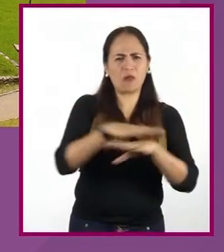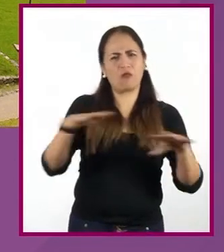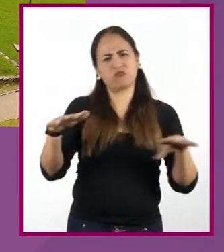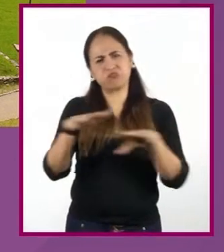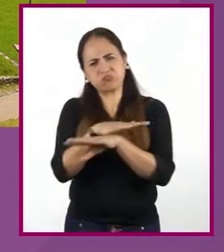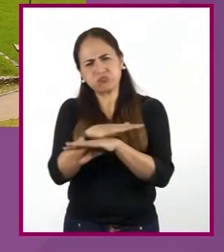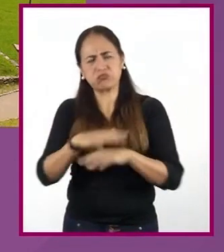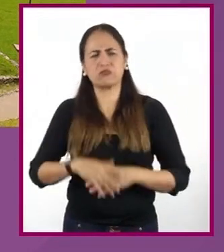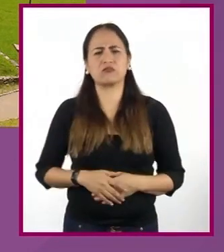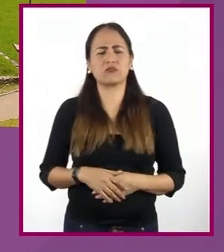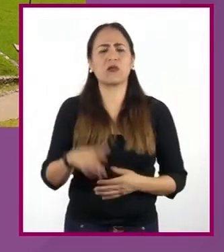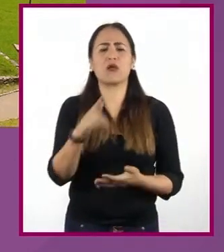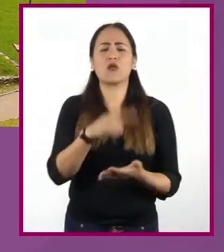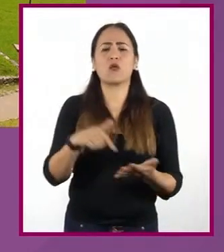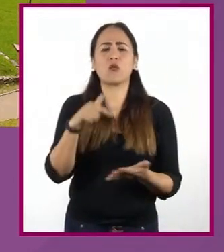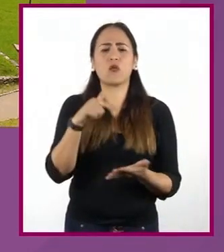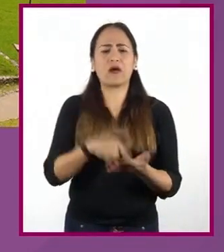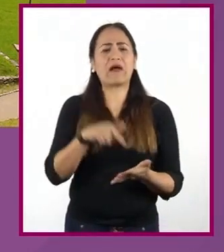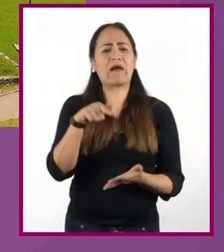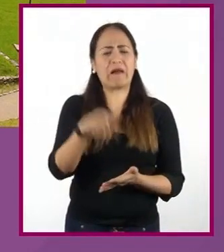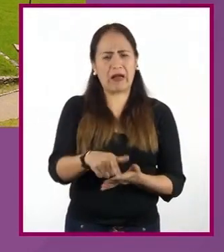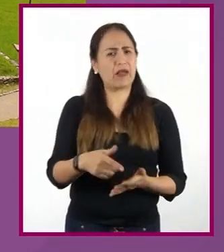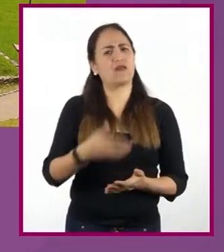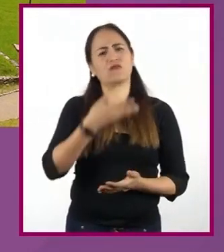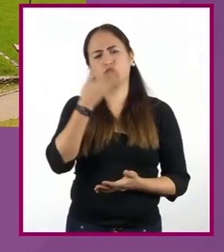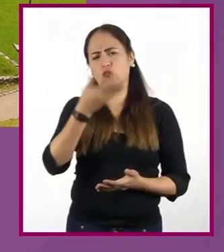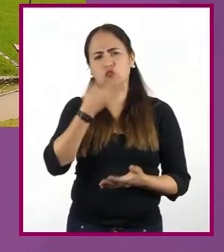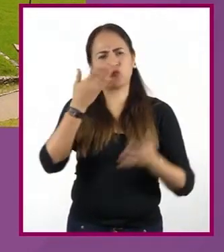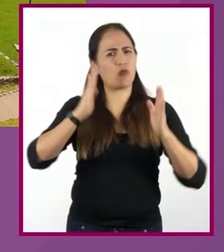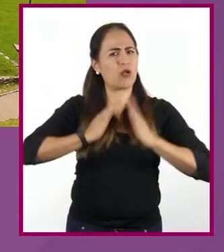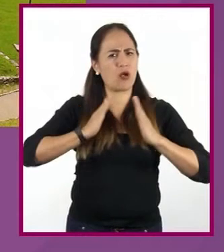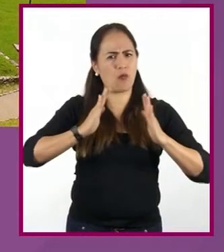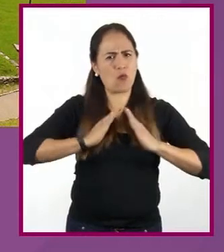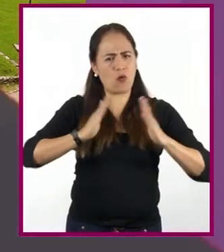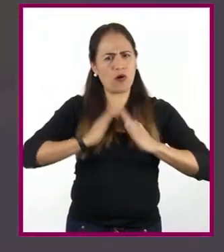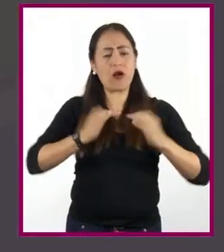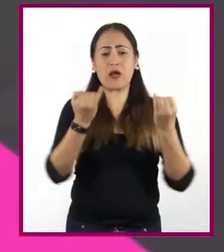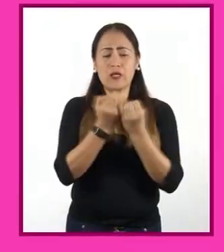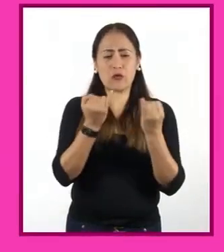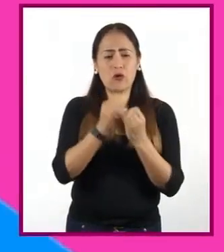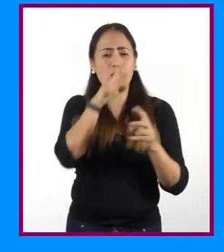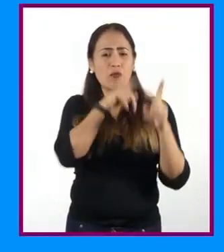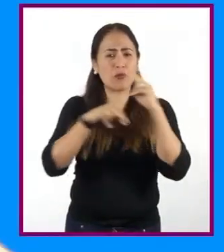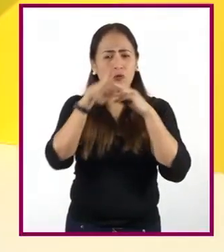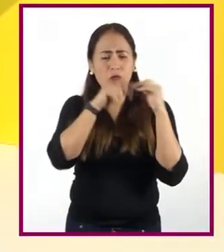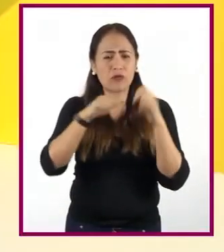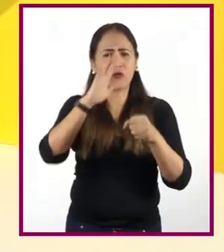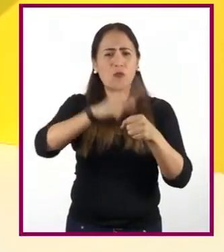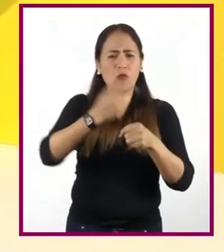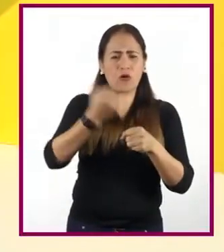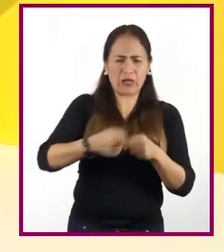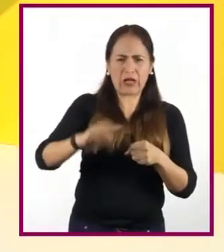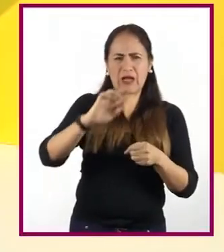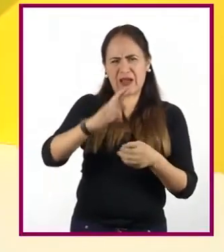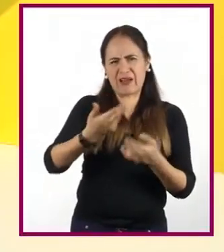Toniná poseía una tradición bélica y una preocupación por la preservación de los restos de los